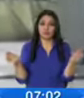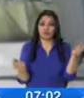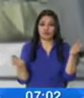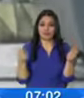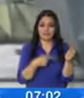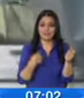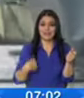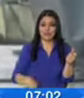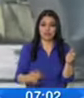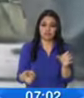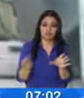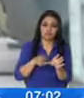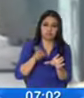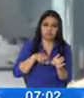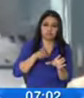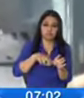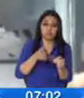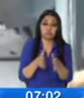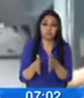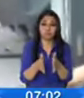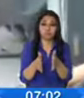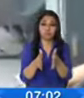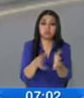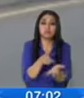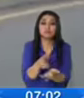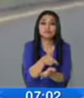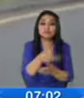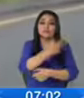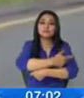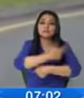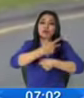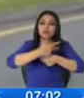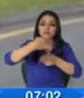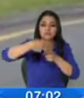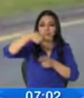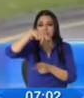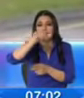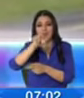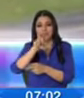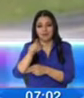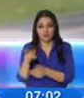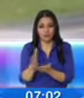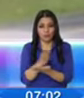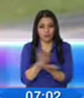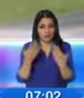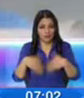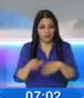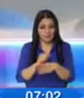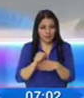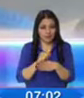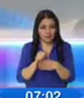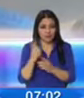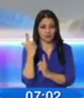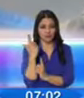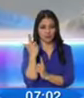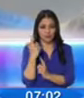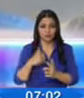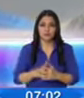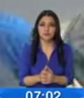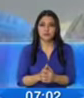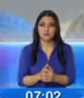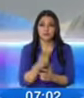parte de un convoy que salía rumbo a Palmira en Chimborazo para finalizar las prácticas del curso de soldado.